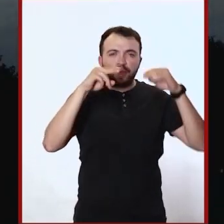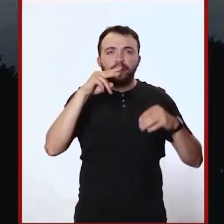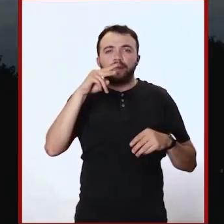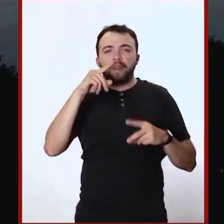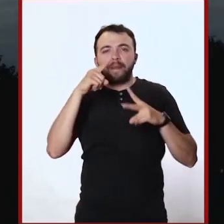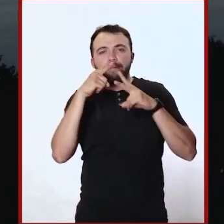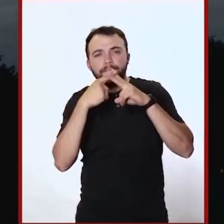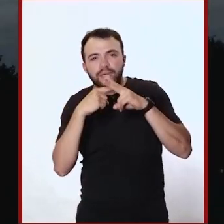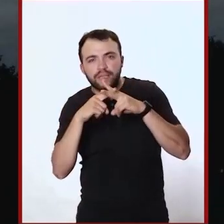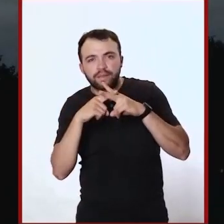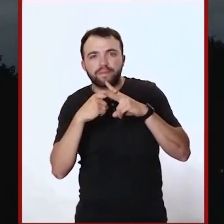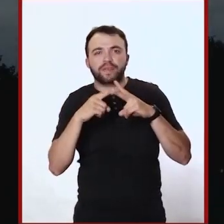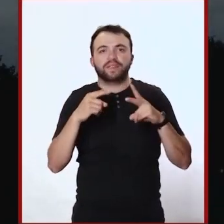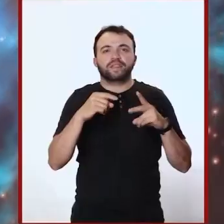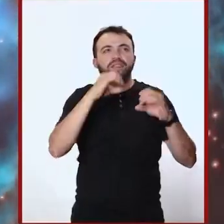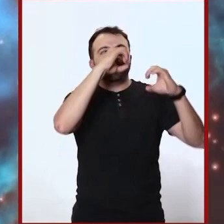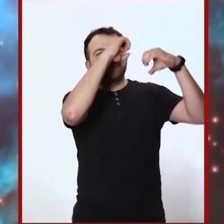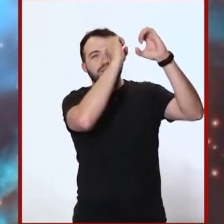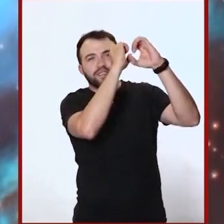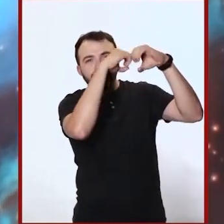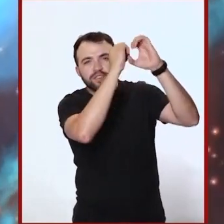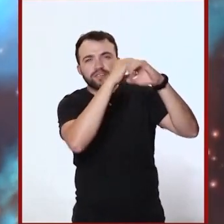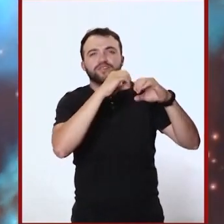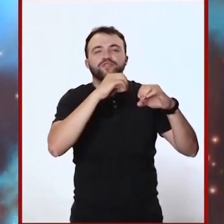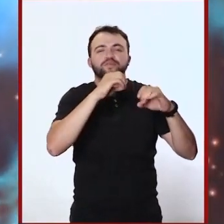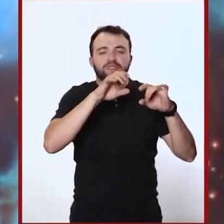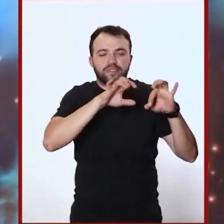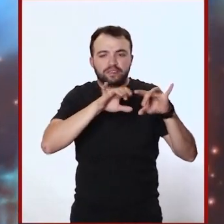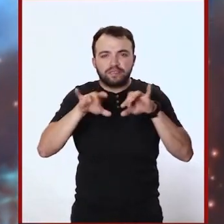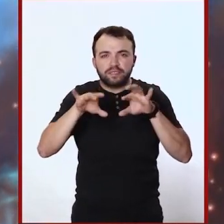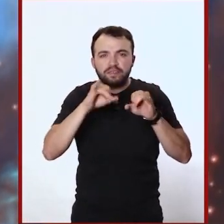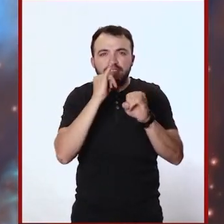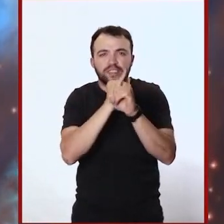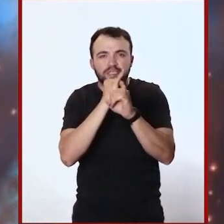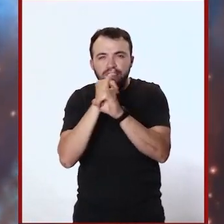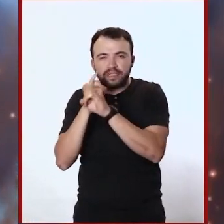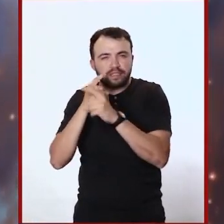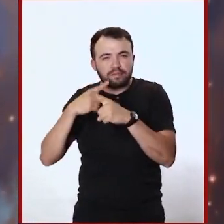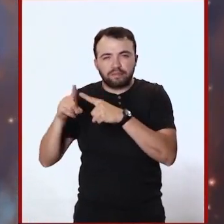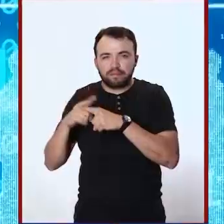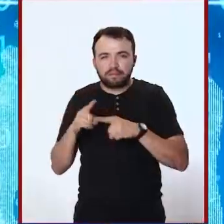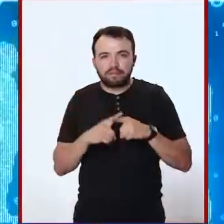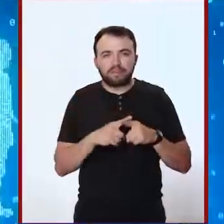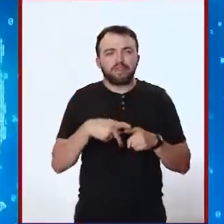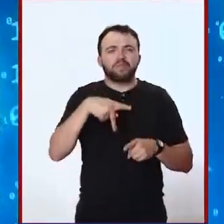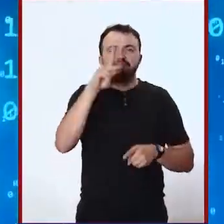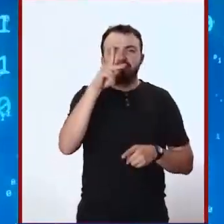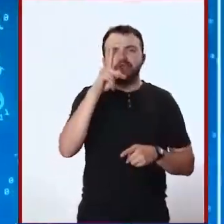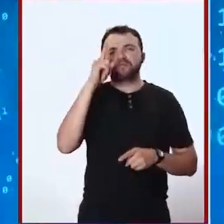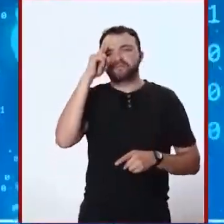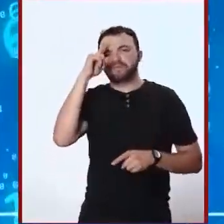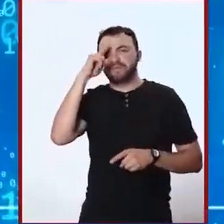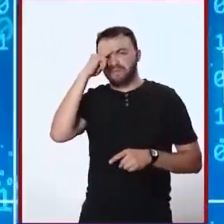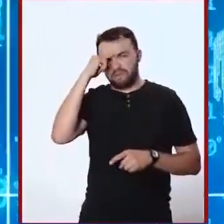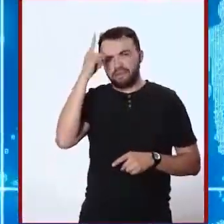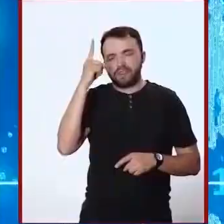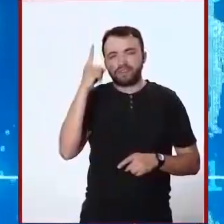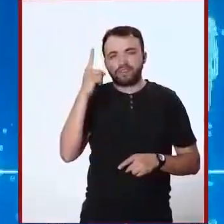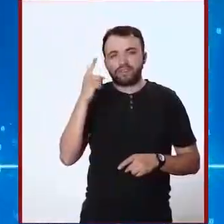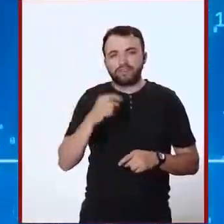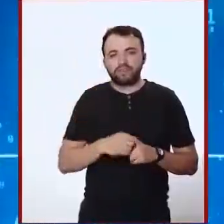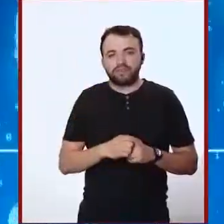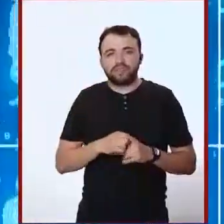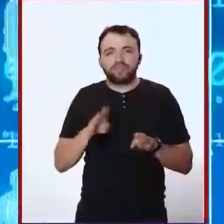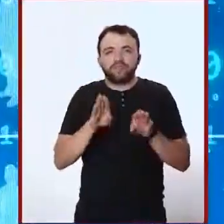espacio. Astronomía de punta y saberes digitales en el mundo virtual, pero muy práctico. Resolución de